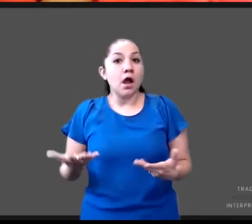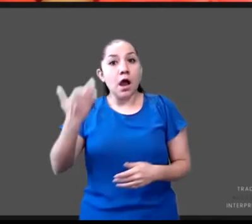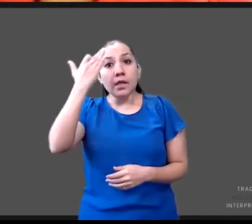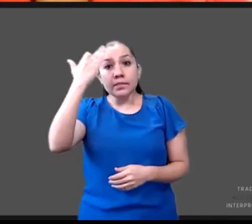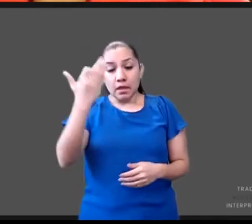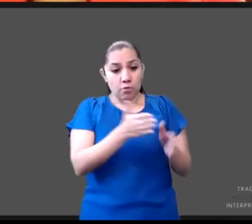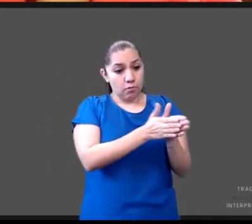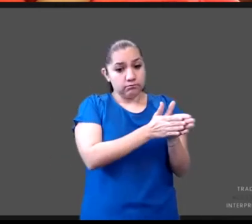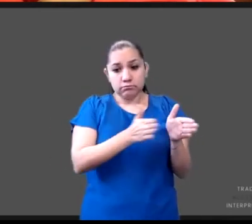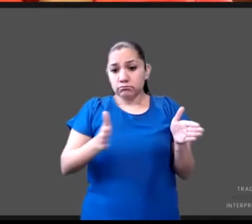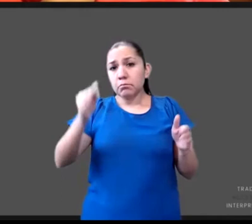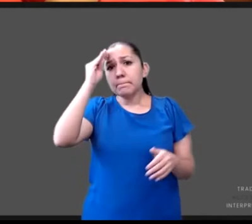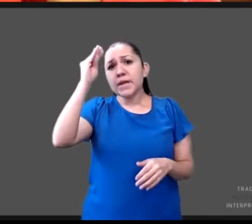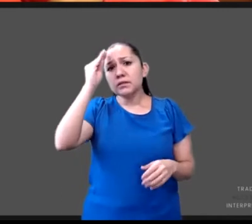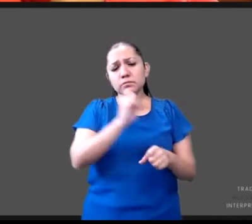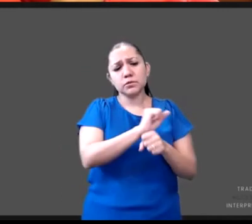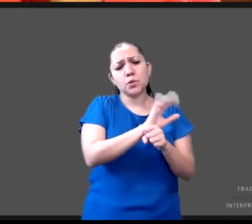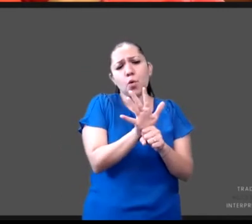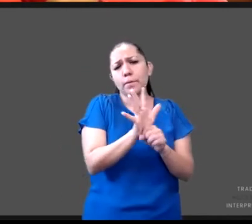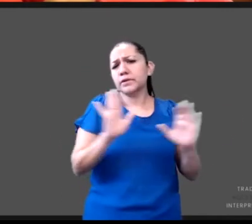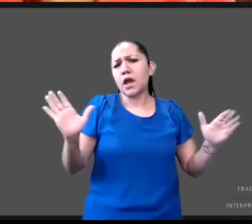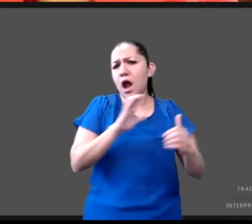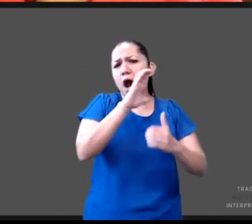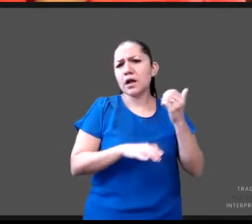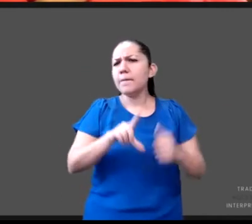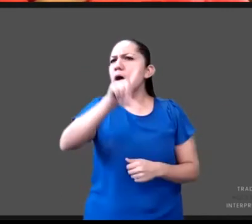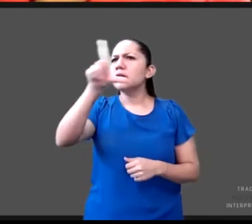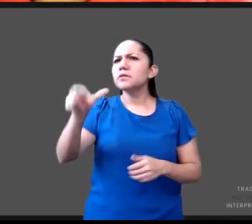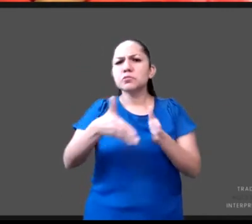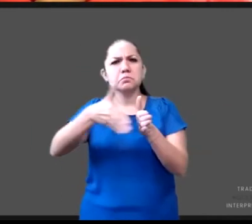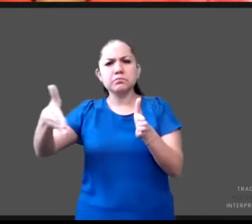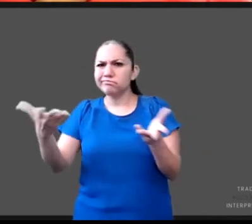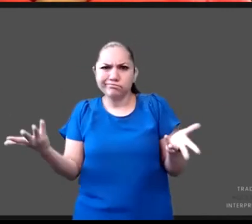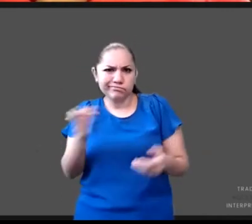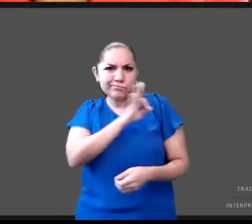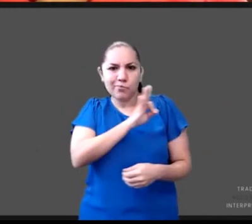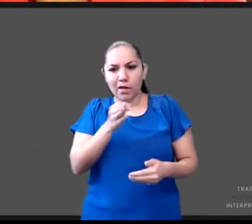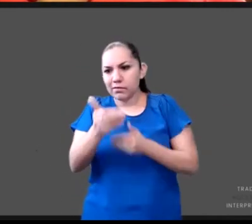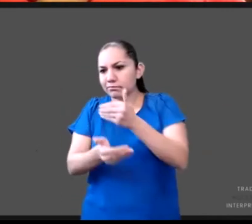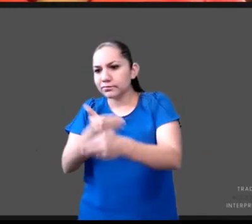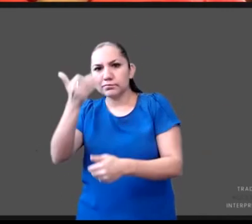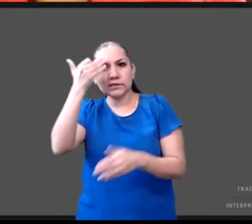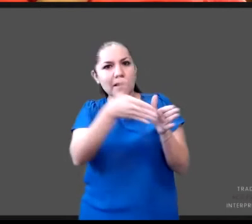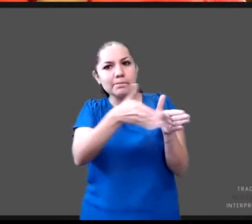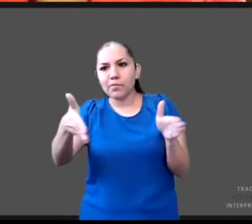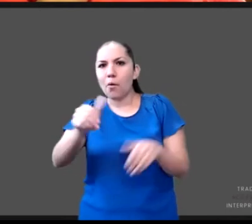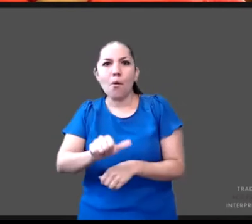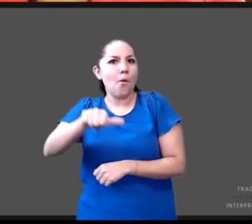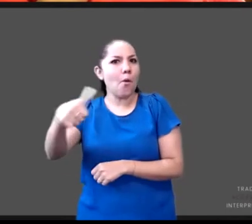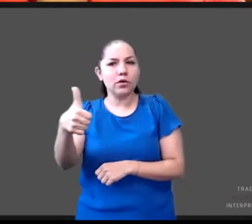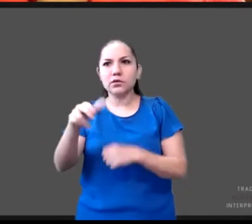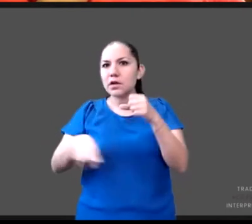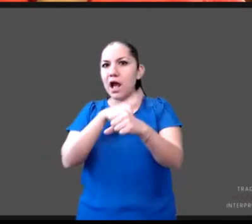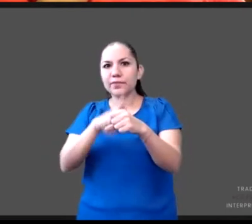es el COVID, pero mañana puede ser cualquier otro tipo de evento o fenómeno natural asociado, por ejemplo,